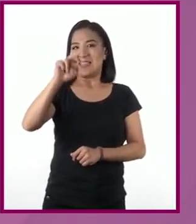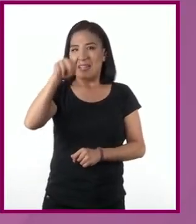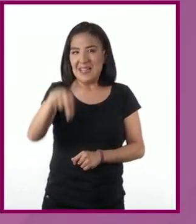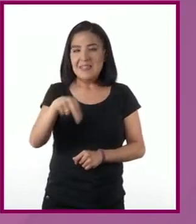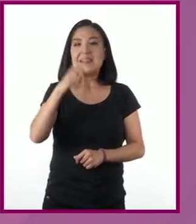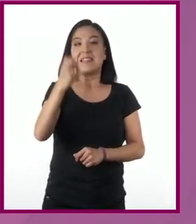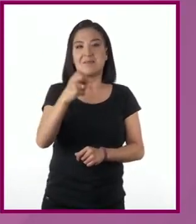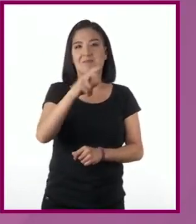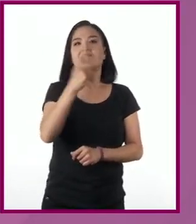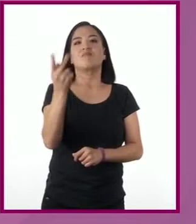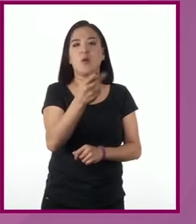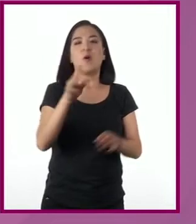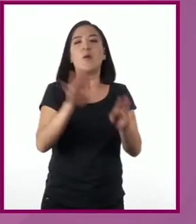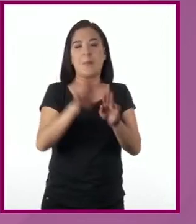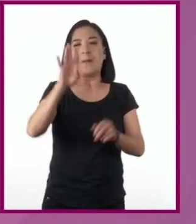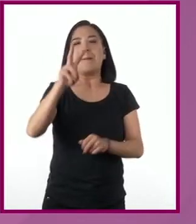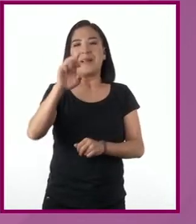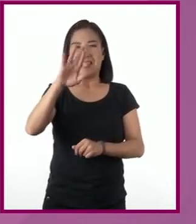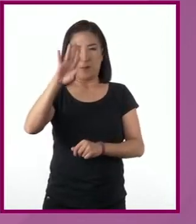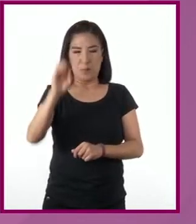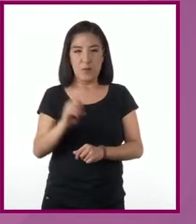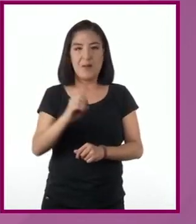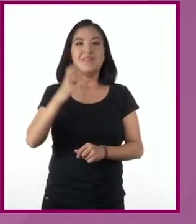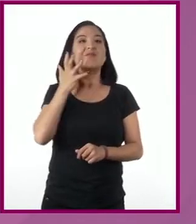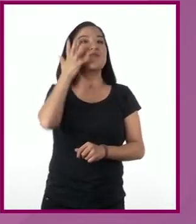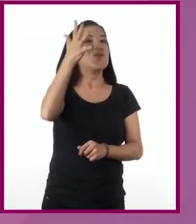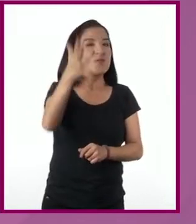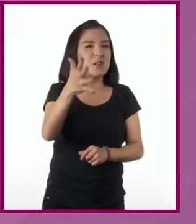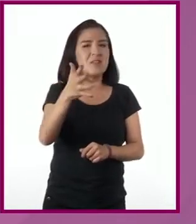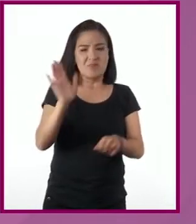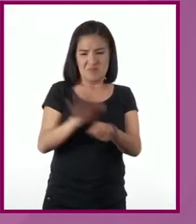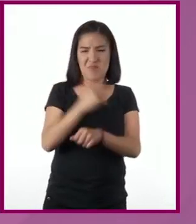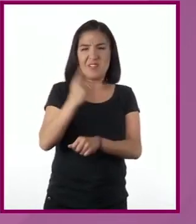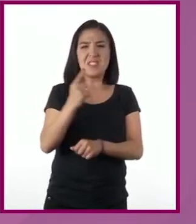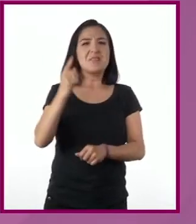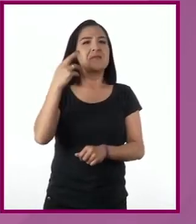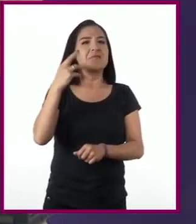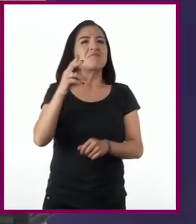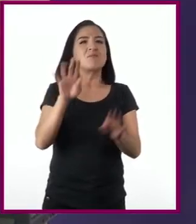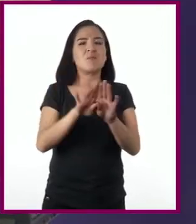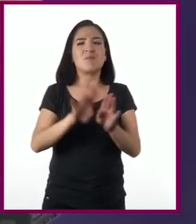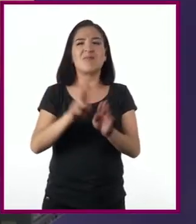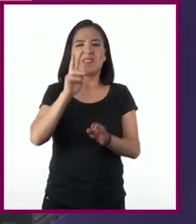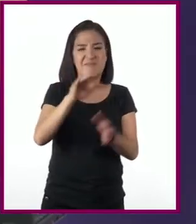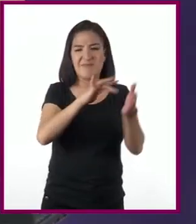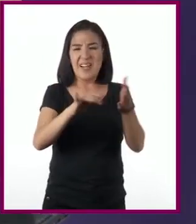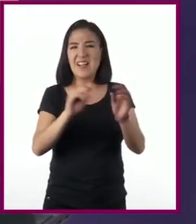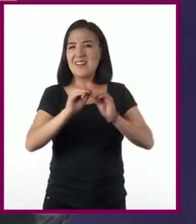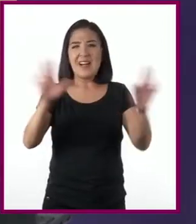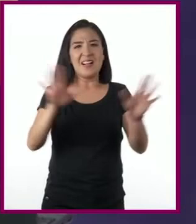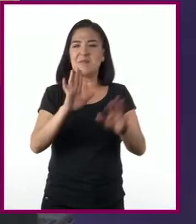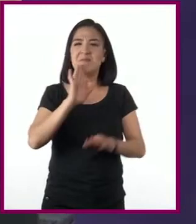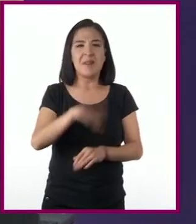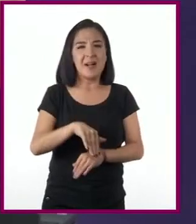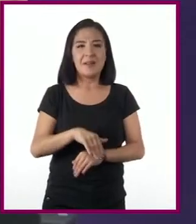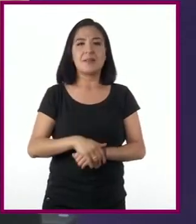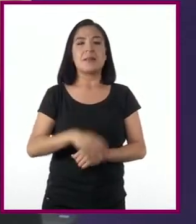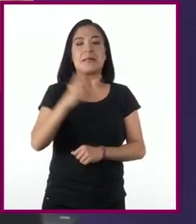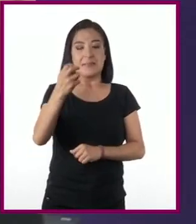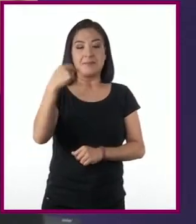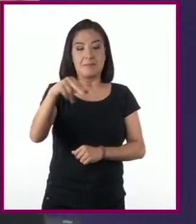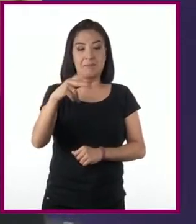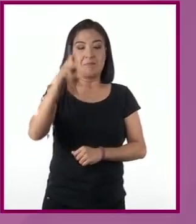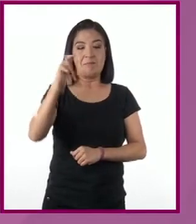dos verbos están en futuro. Entonces, ¿por qué suenan mal? ¿Por qué no queda claro? A estas expresiones se les llaman